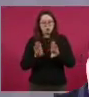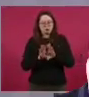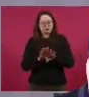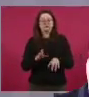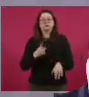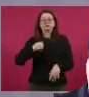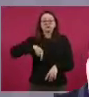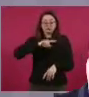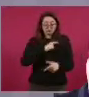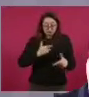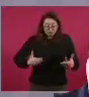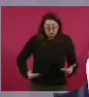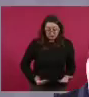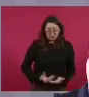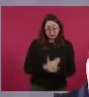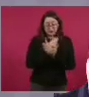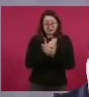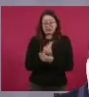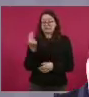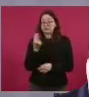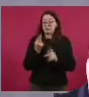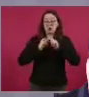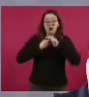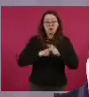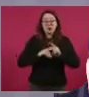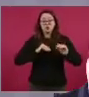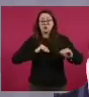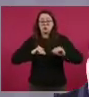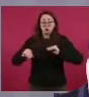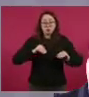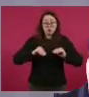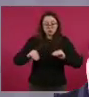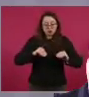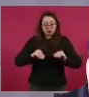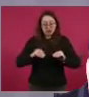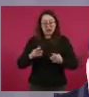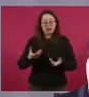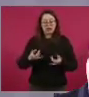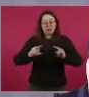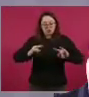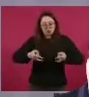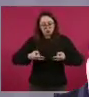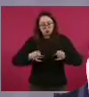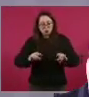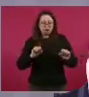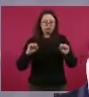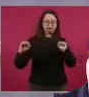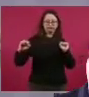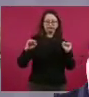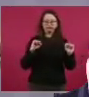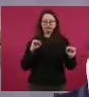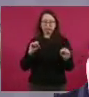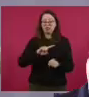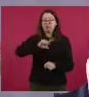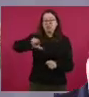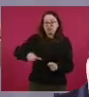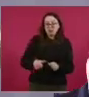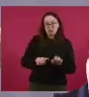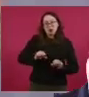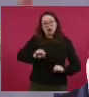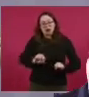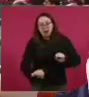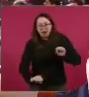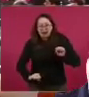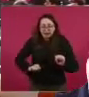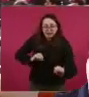a movernos, gateamos, bueno, primero en la cuna nos movemos, nos estiramos, gateamos, caminamos, corremos, brincamos,